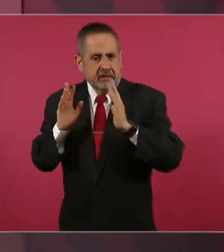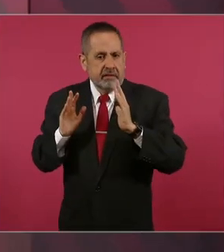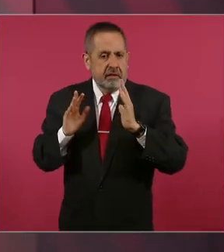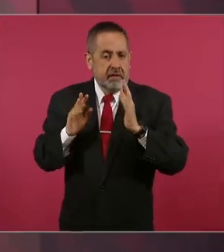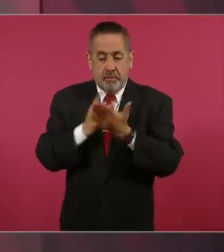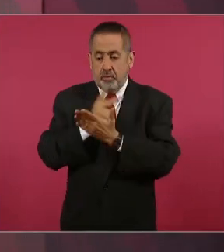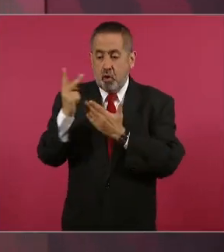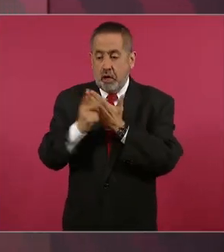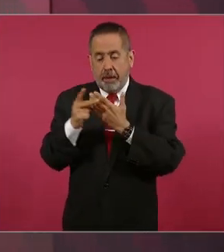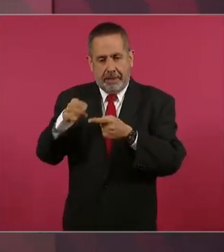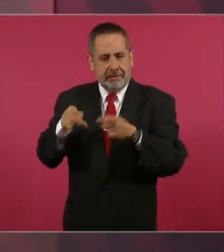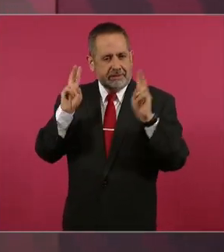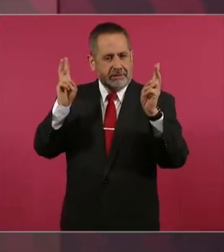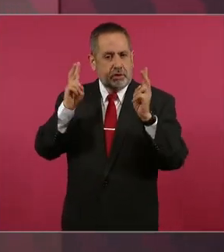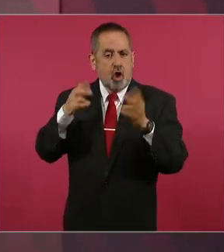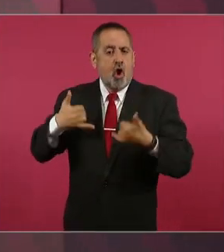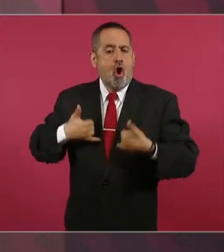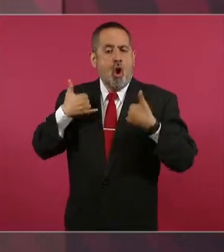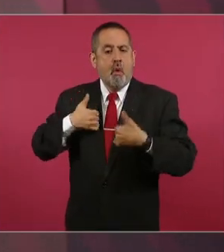Construyendo el Futuro,